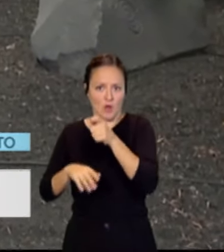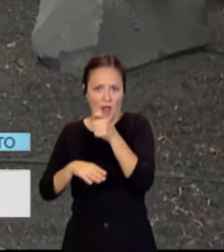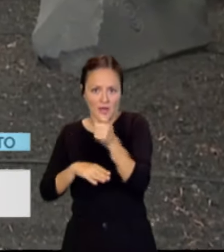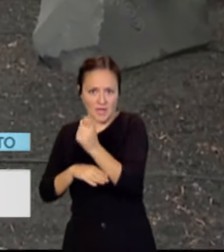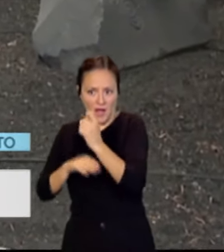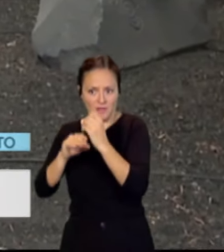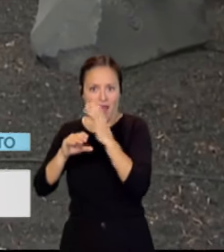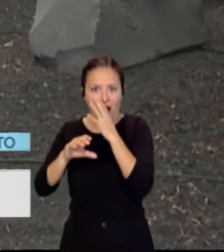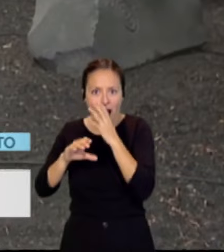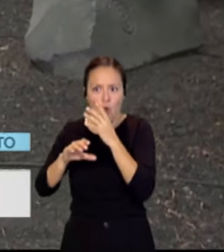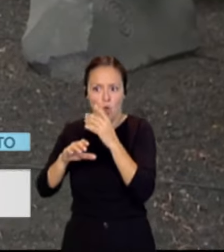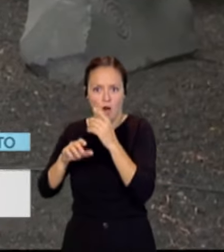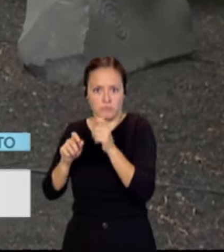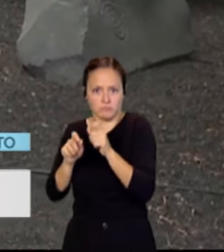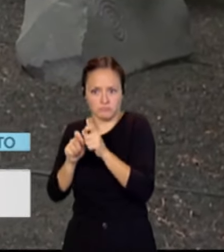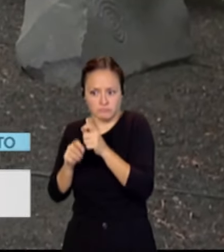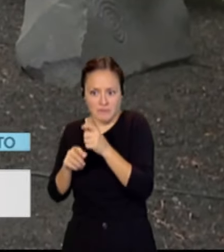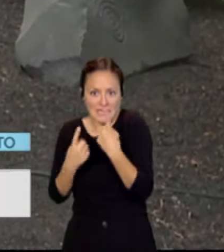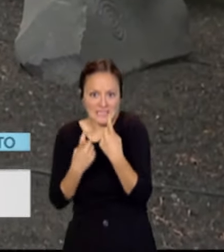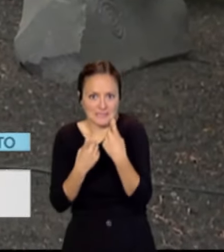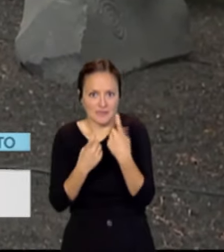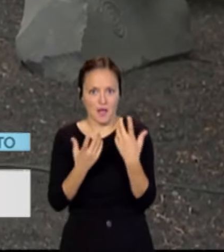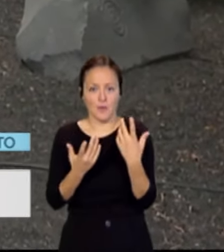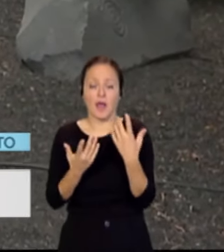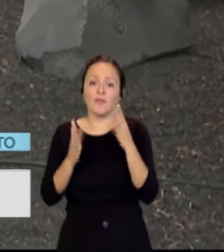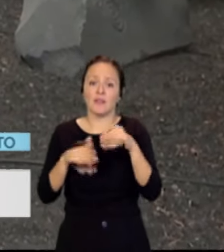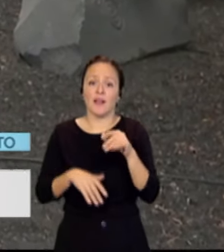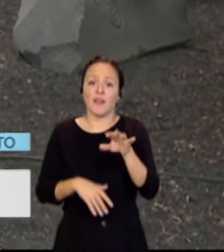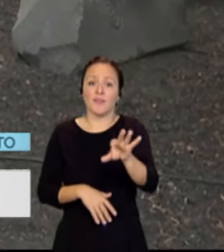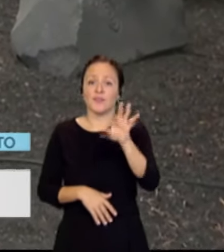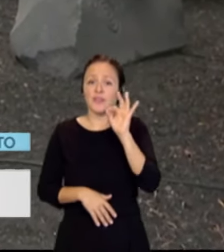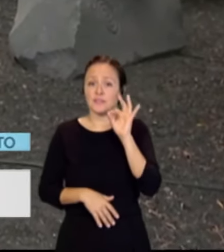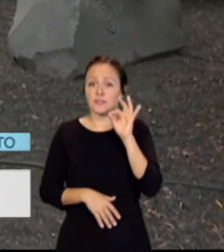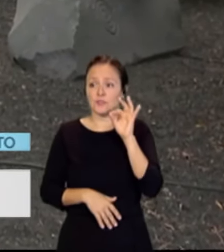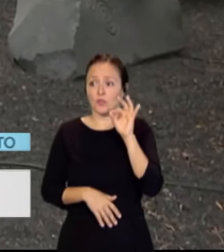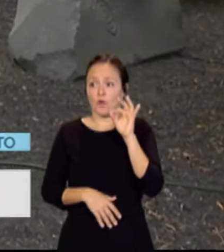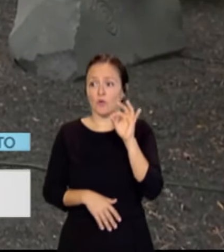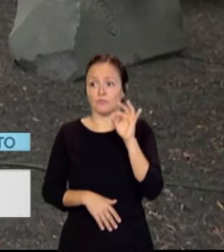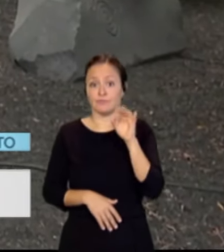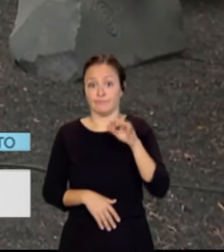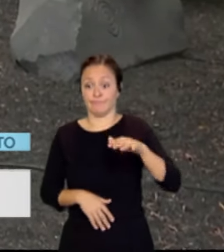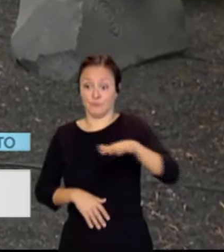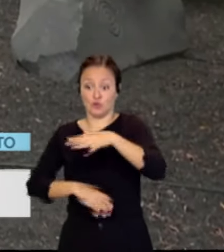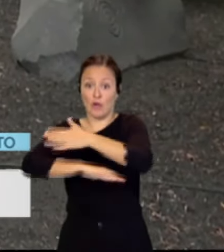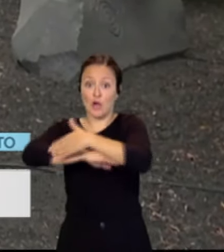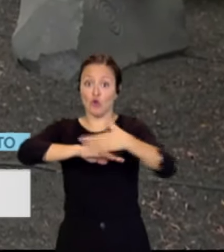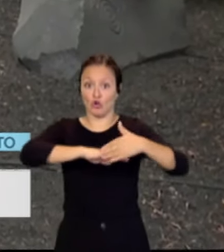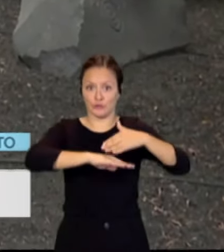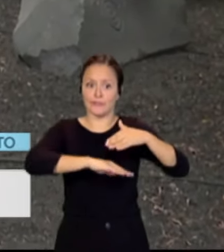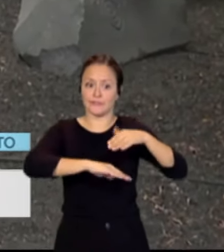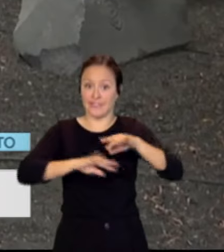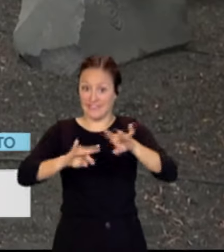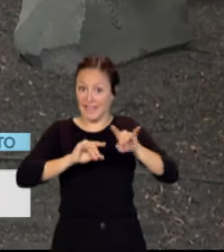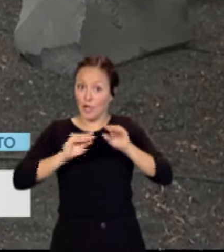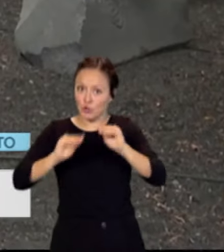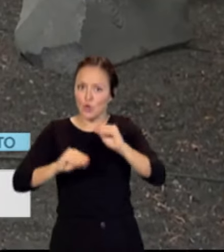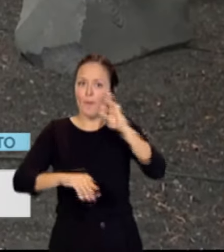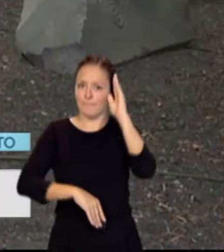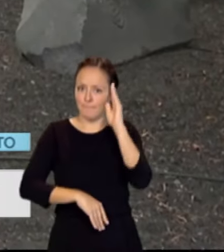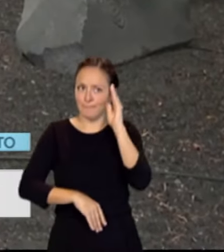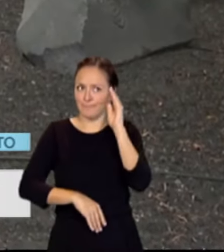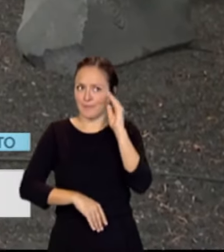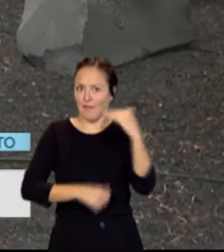tomó una decisión que eh afecta a la servidumbre de de costas y es precisamente por eso por lo que por lo que llega la